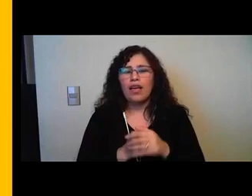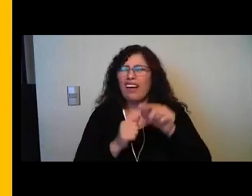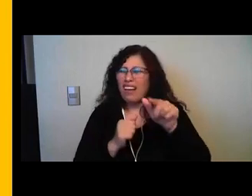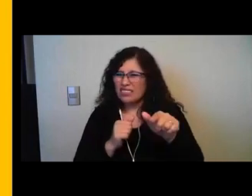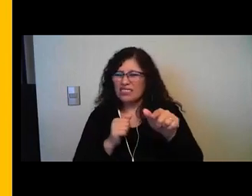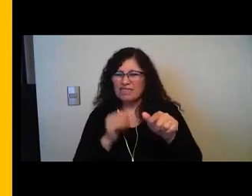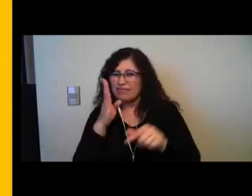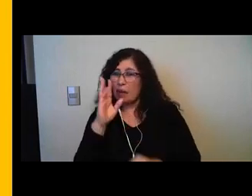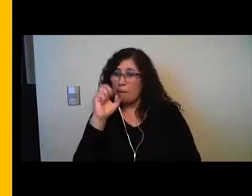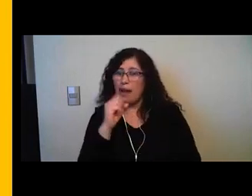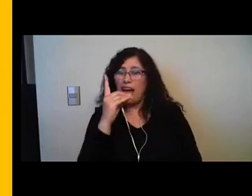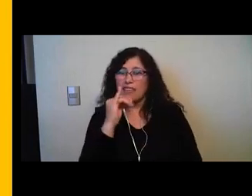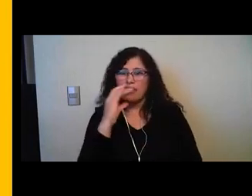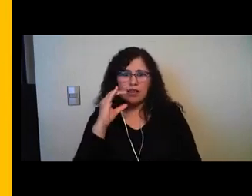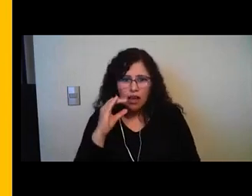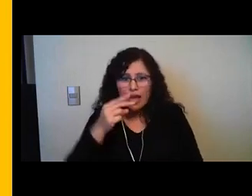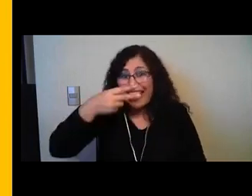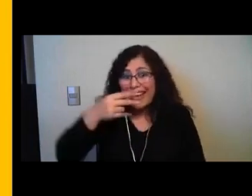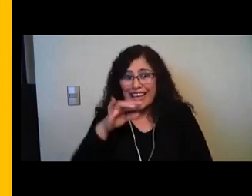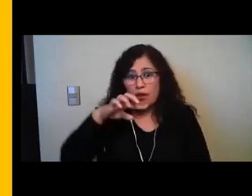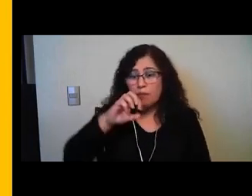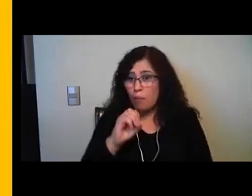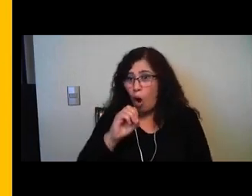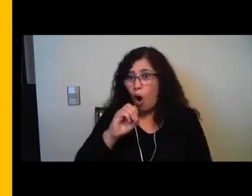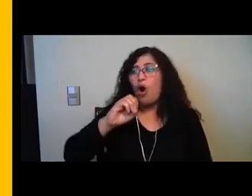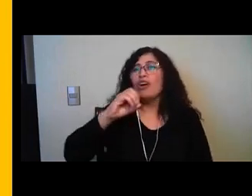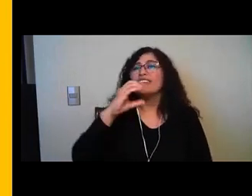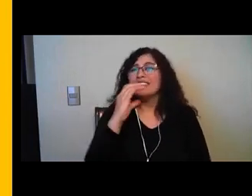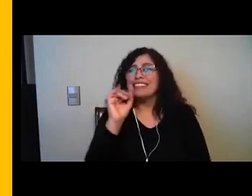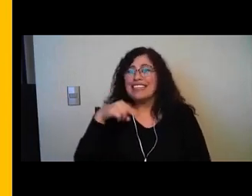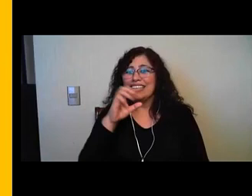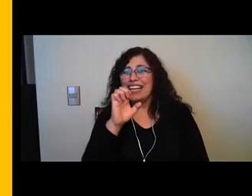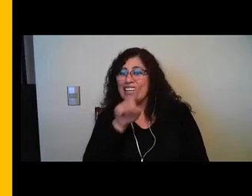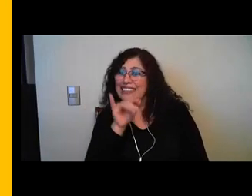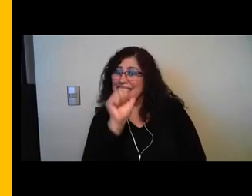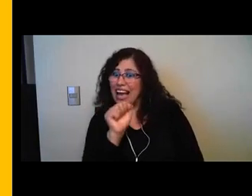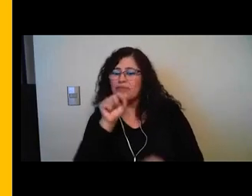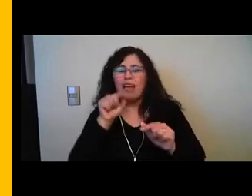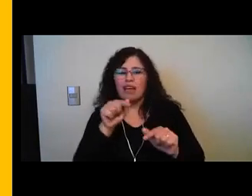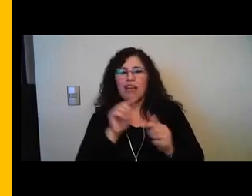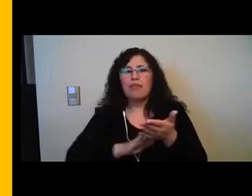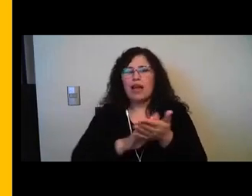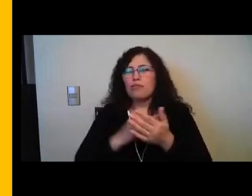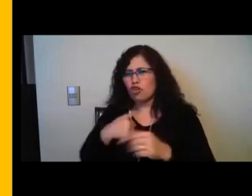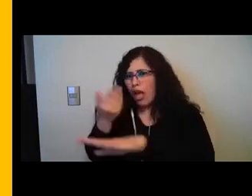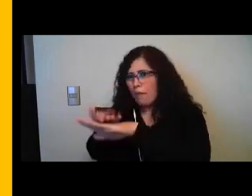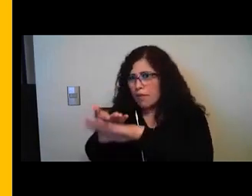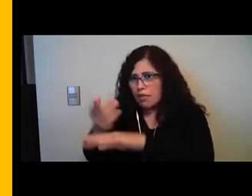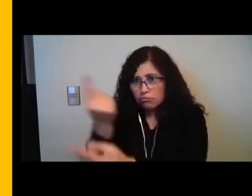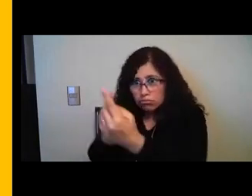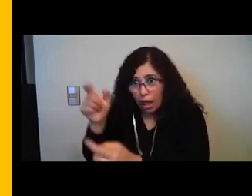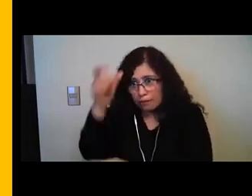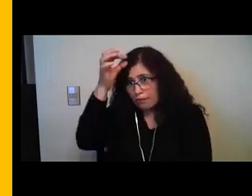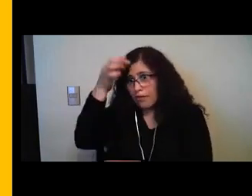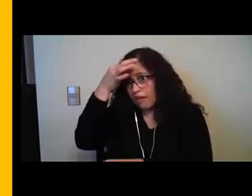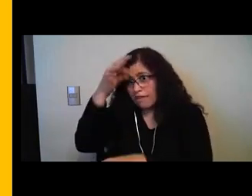en esta hipocinesia, además es muy característico lo que se conoce como micrografía, ¿ya? uno le pide a las personas con Parkinson que